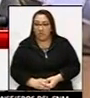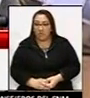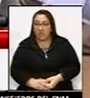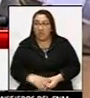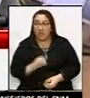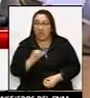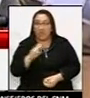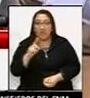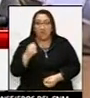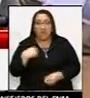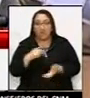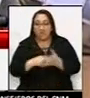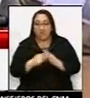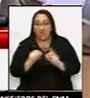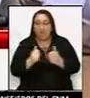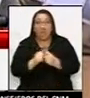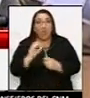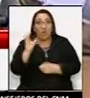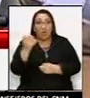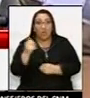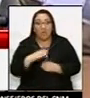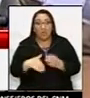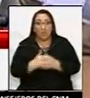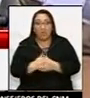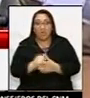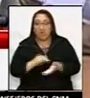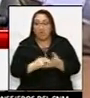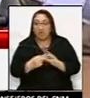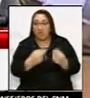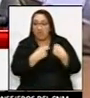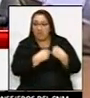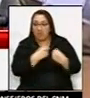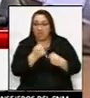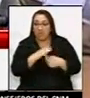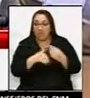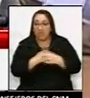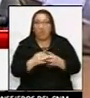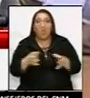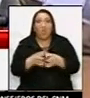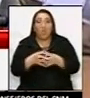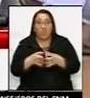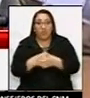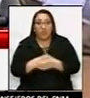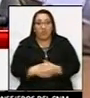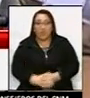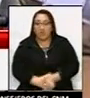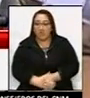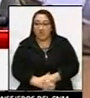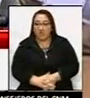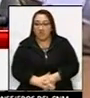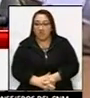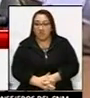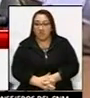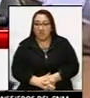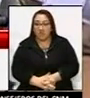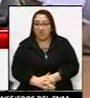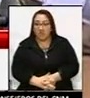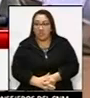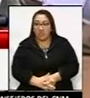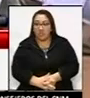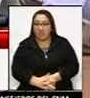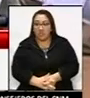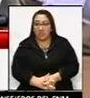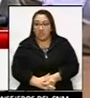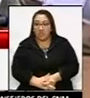senados, salvo Colombia, todos representan a las unidades de poder inmediato a la